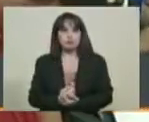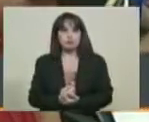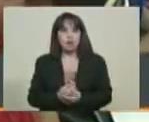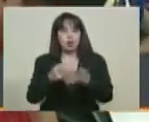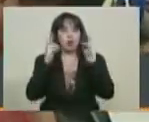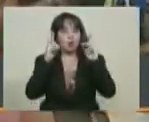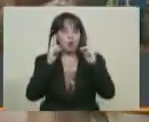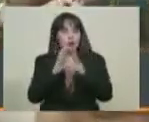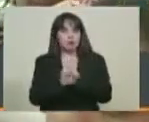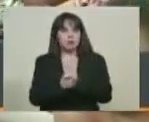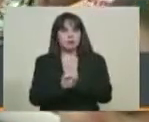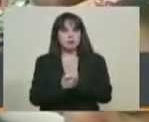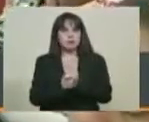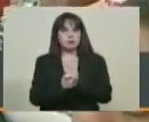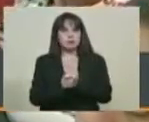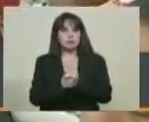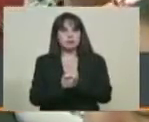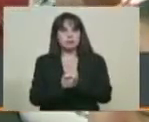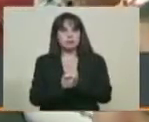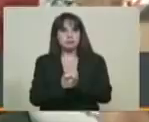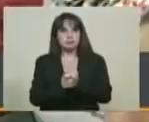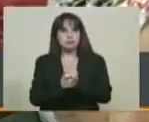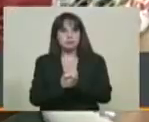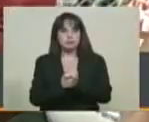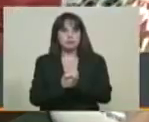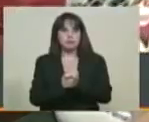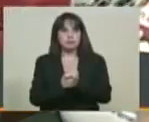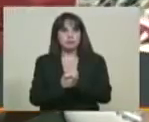Ojalá, ínchala.